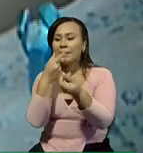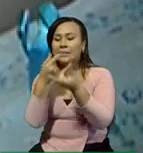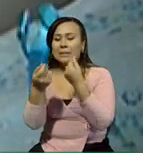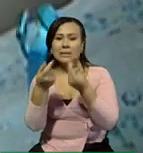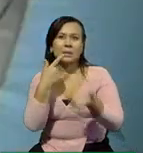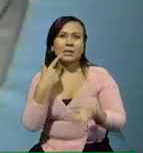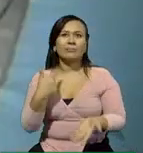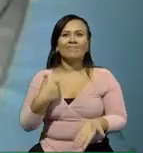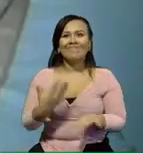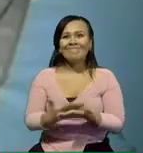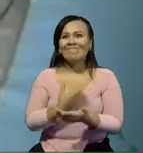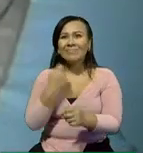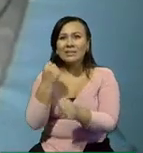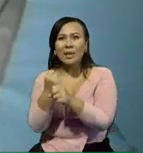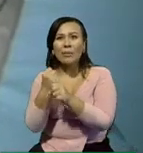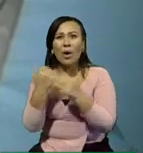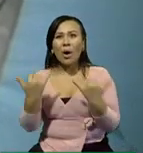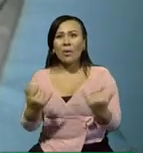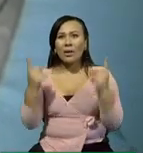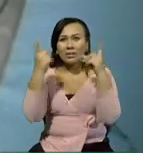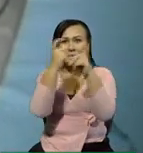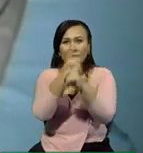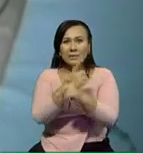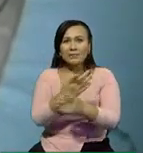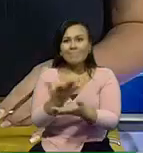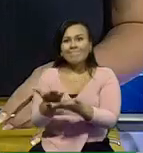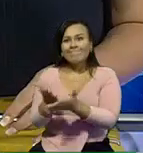tenemos recursos. Informó Roselena Vázquez.